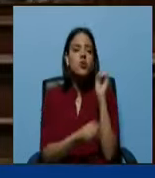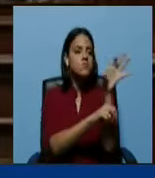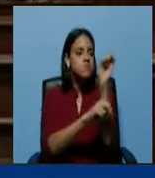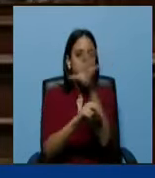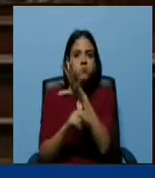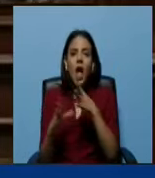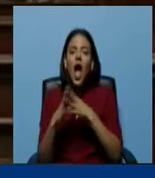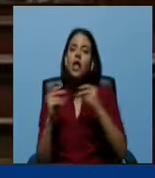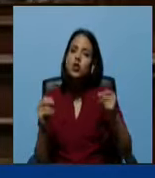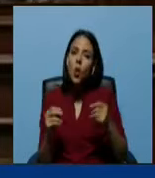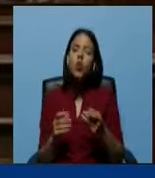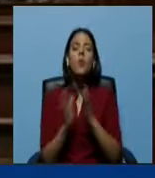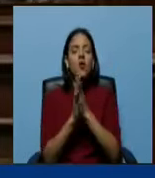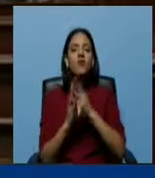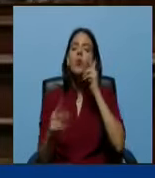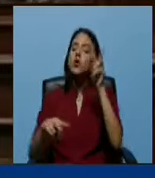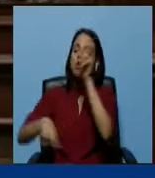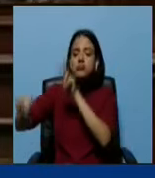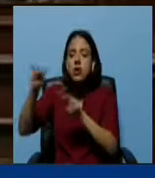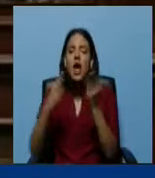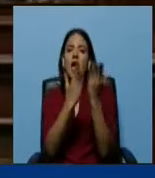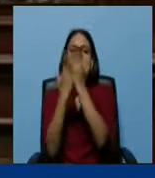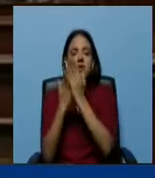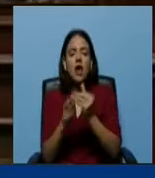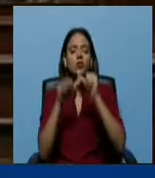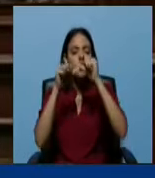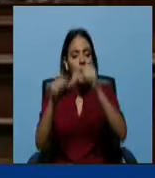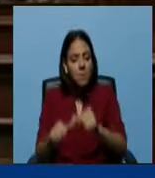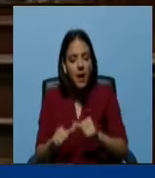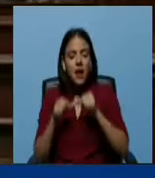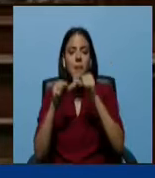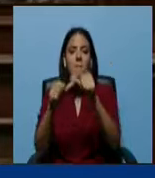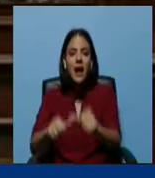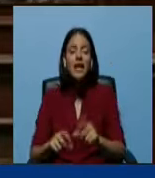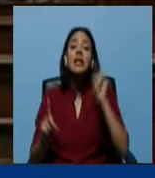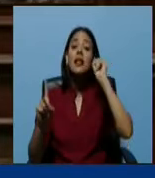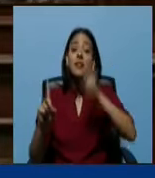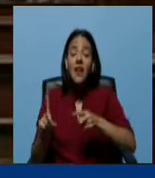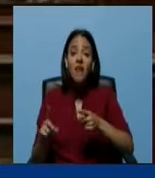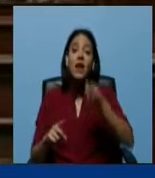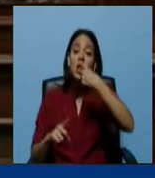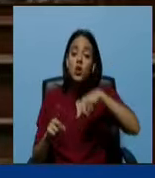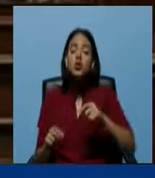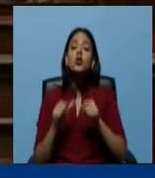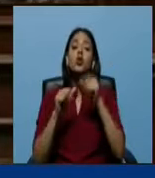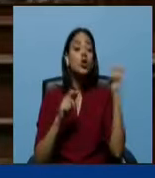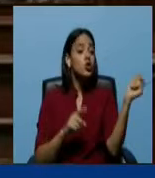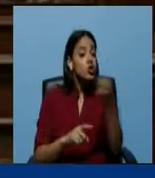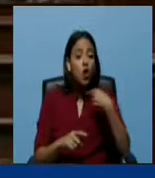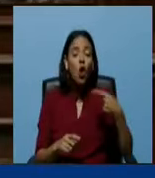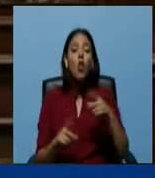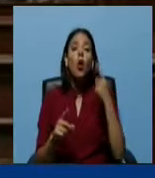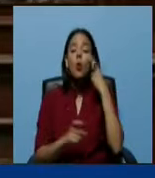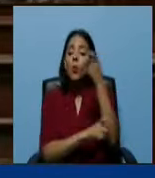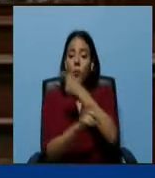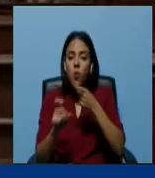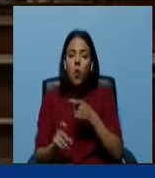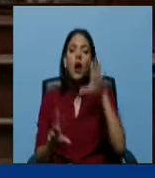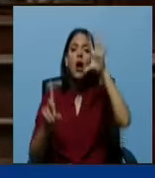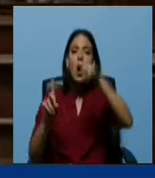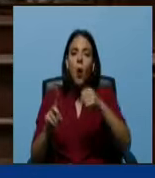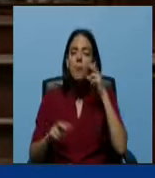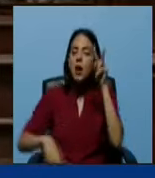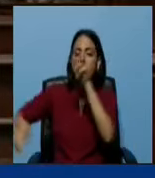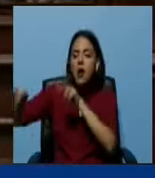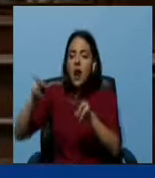su lectura y su estudio permanente. Debe ser un libro de cabecera para toda la batalla histórica que estamos dando en